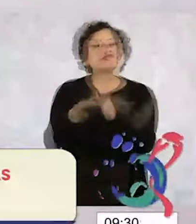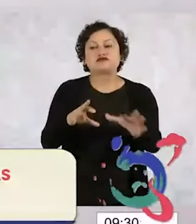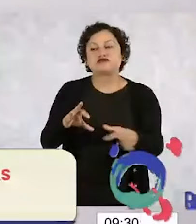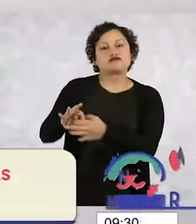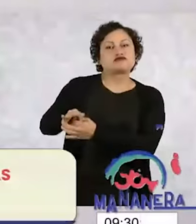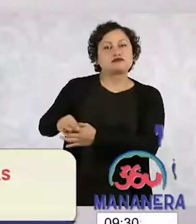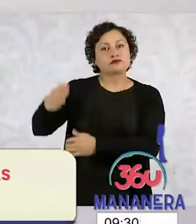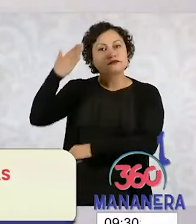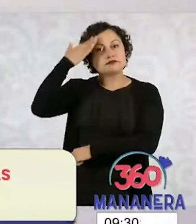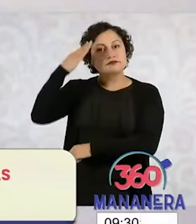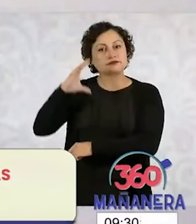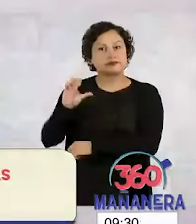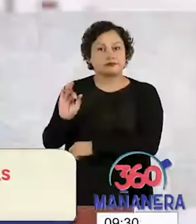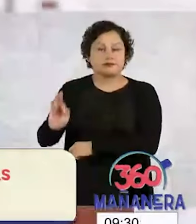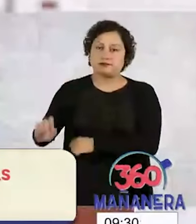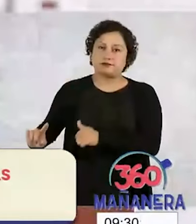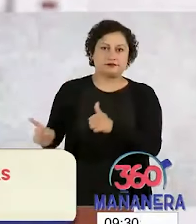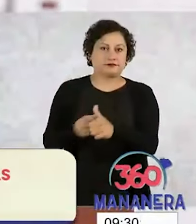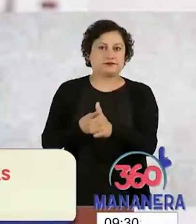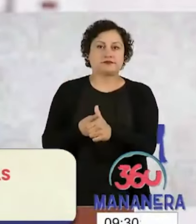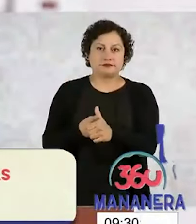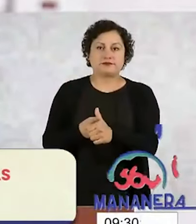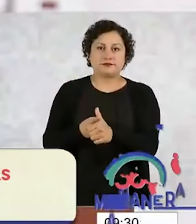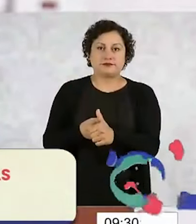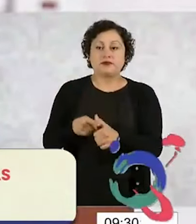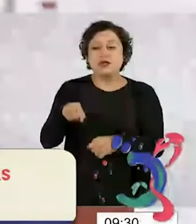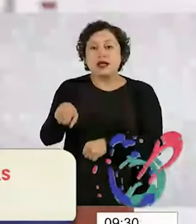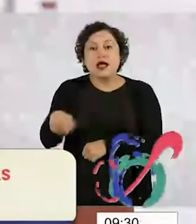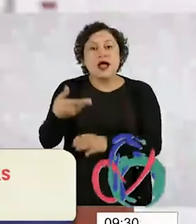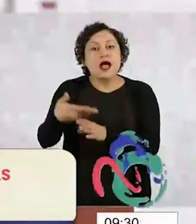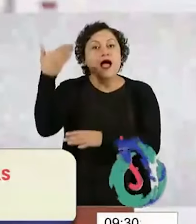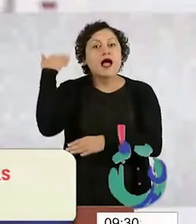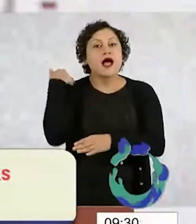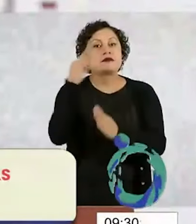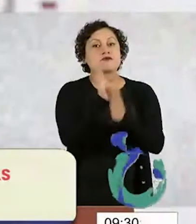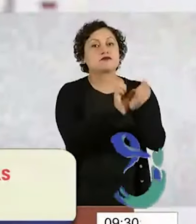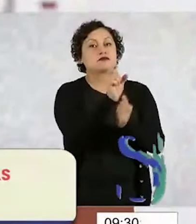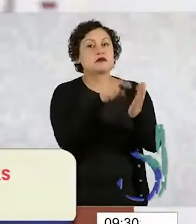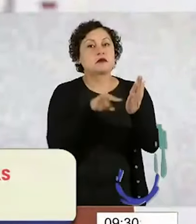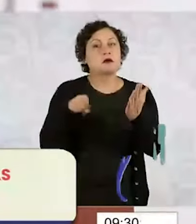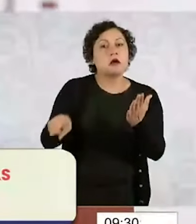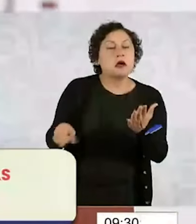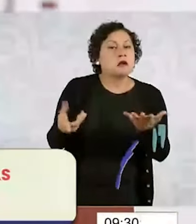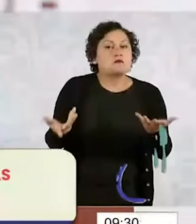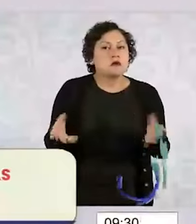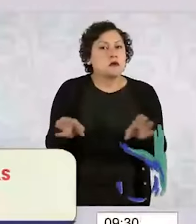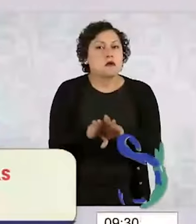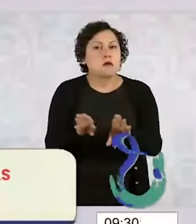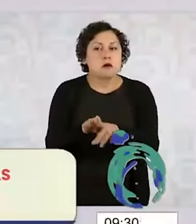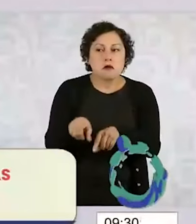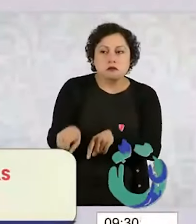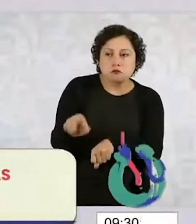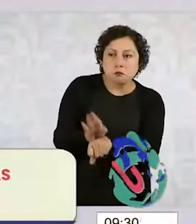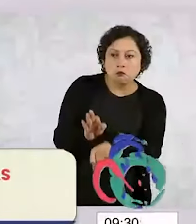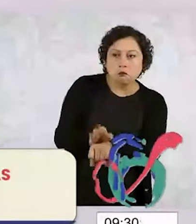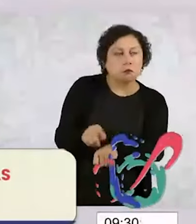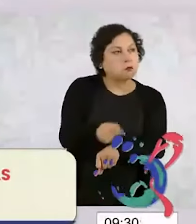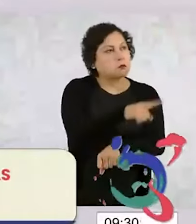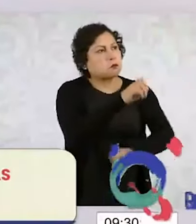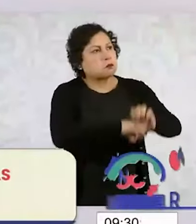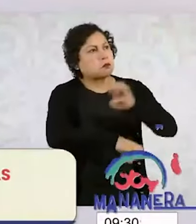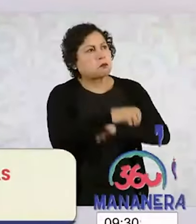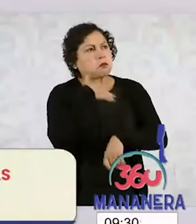Electricidad no se les permitía hacer energía limpia ahora con esta reforma s y además